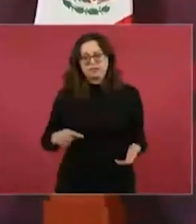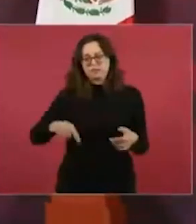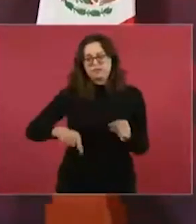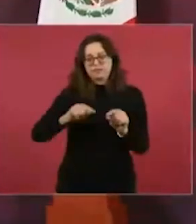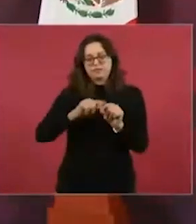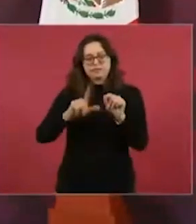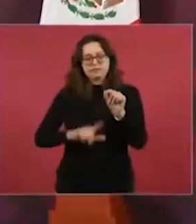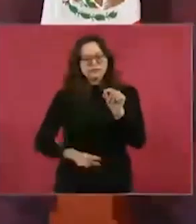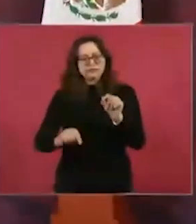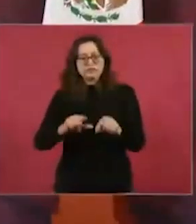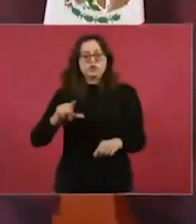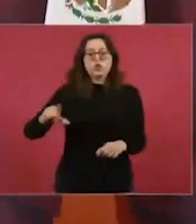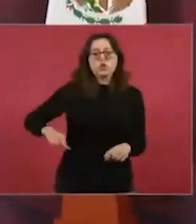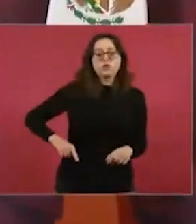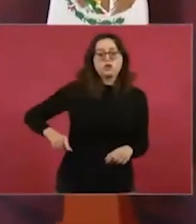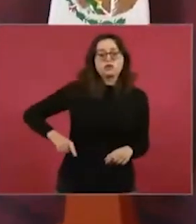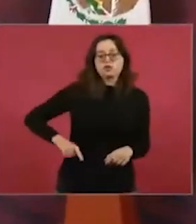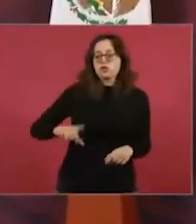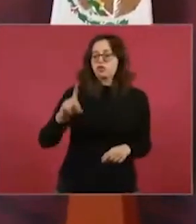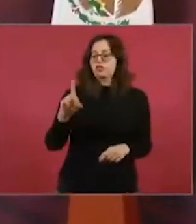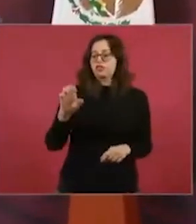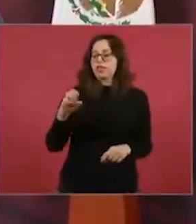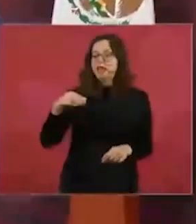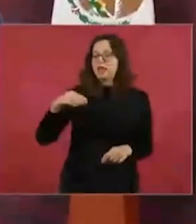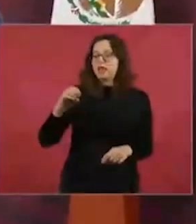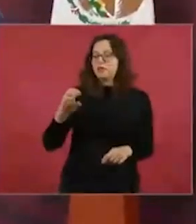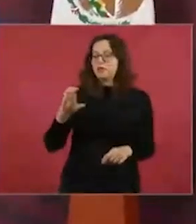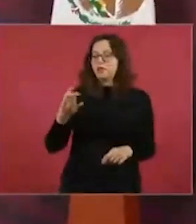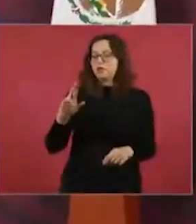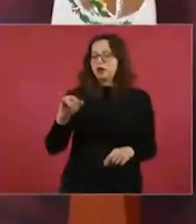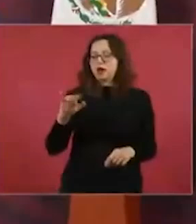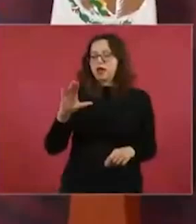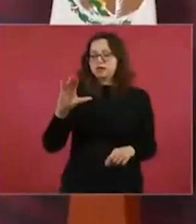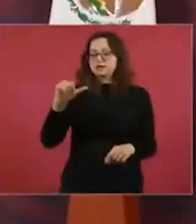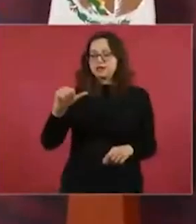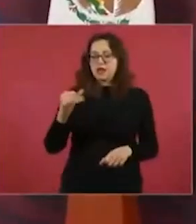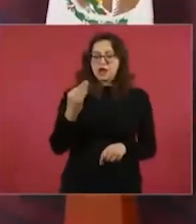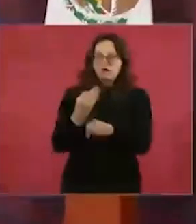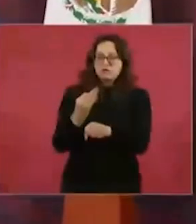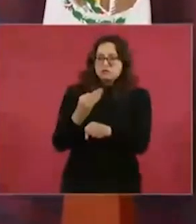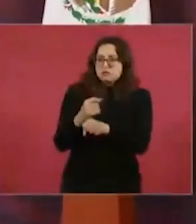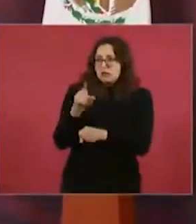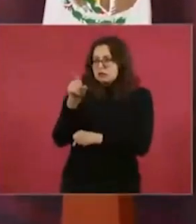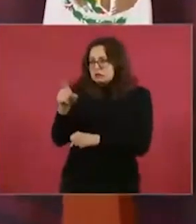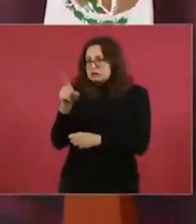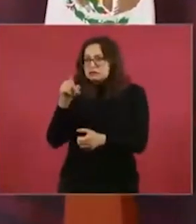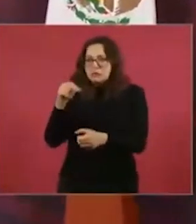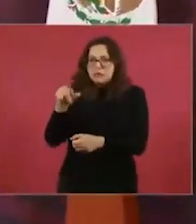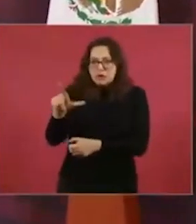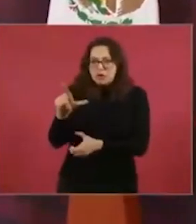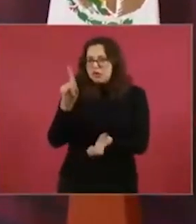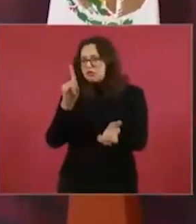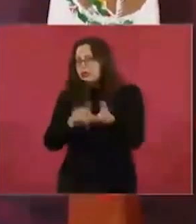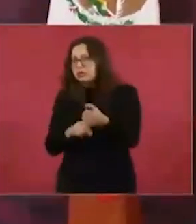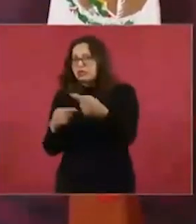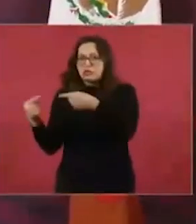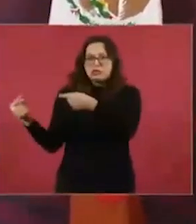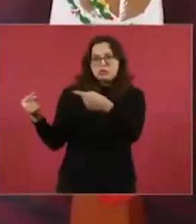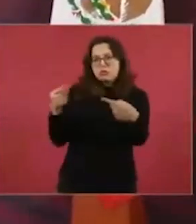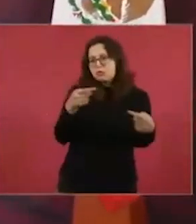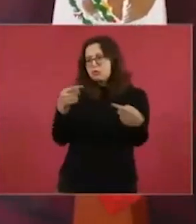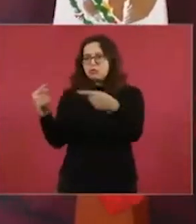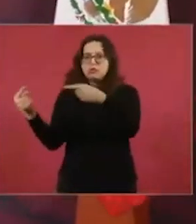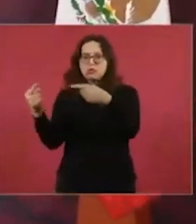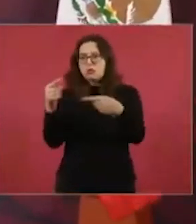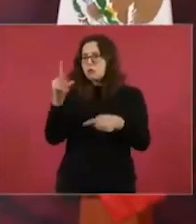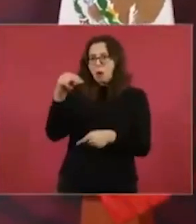sector público. Así es que el presidente destacó que durante su mandato se ha llegado a cinco acuerdos para aumentar el salario mínimo,